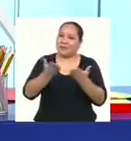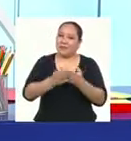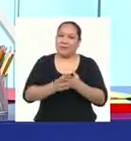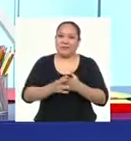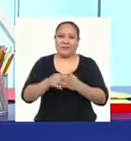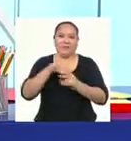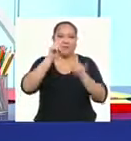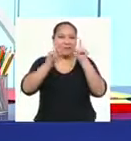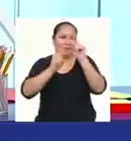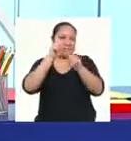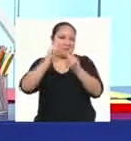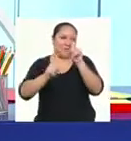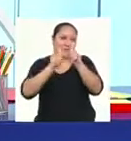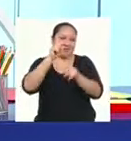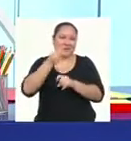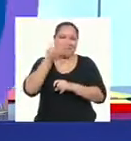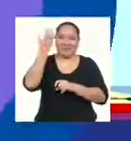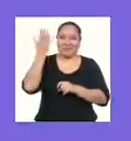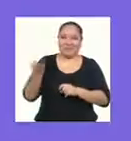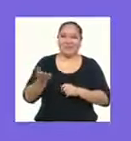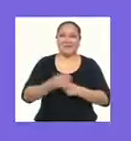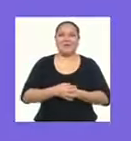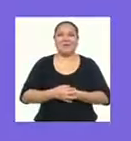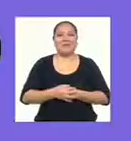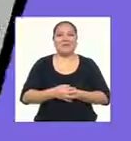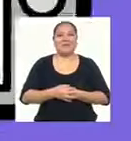ronda de preguntas.